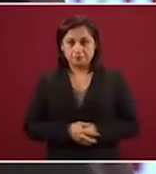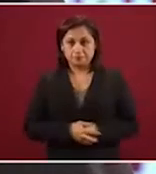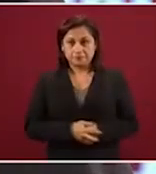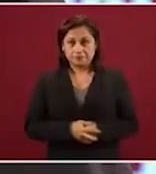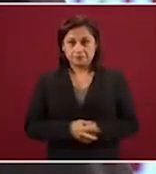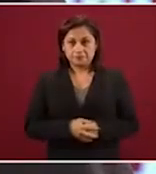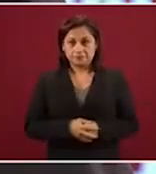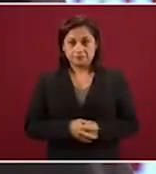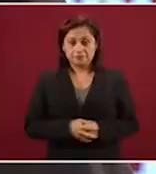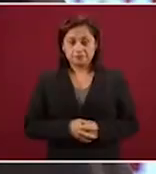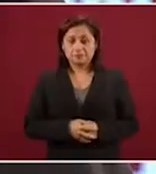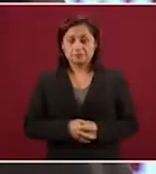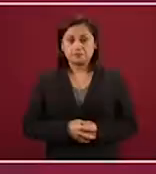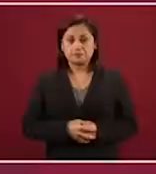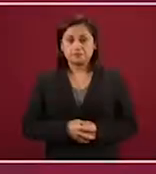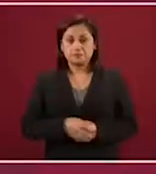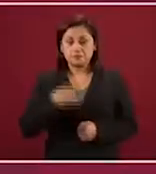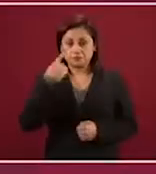Del